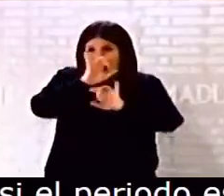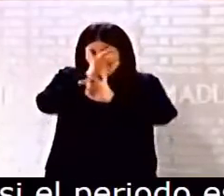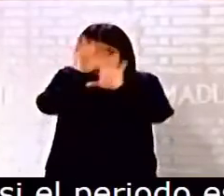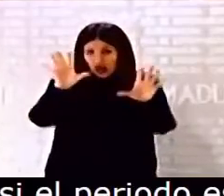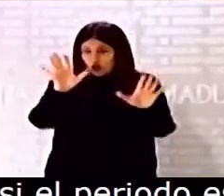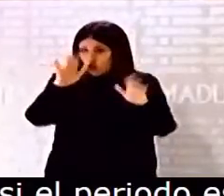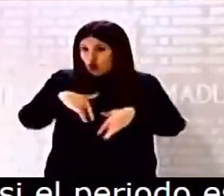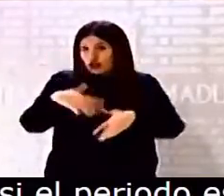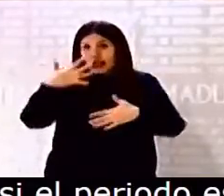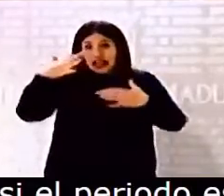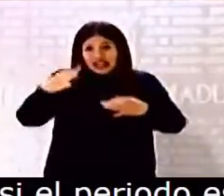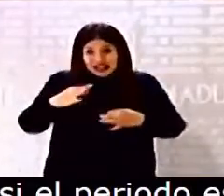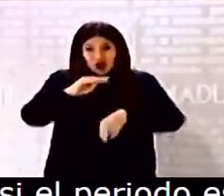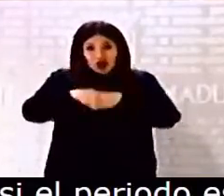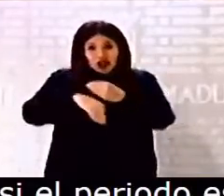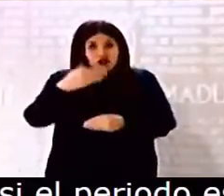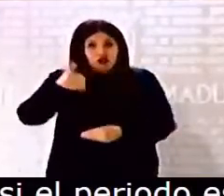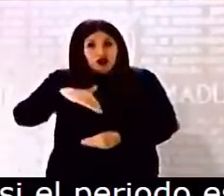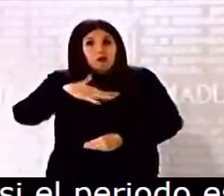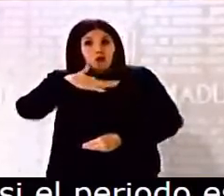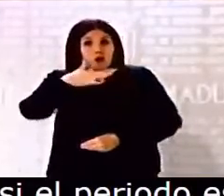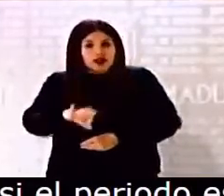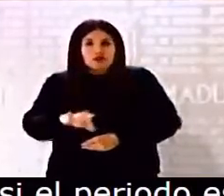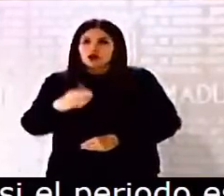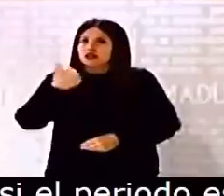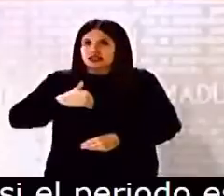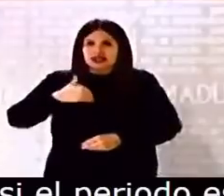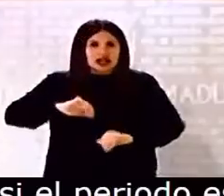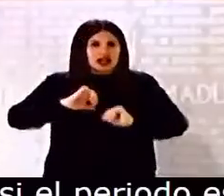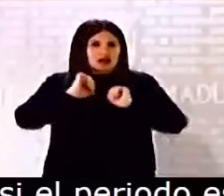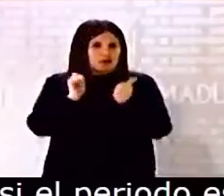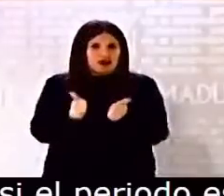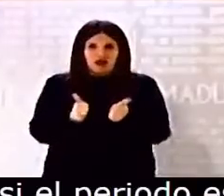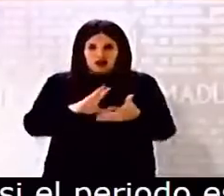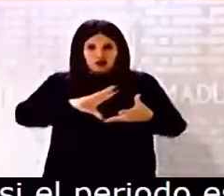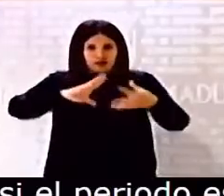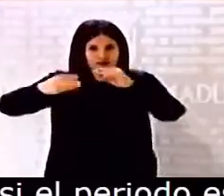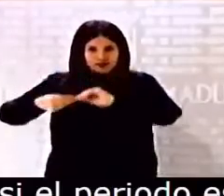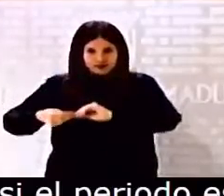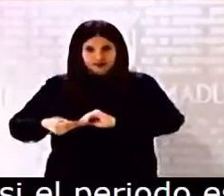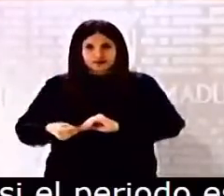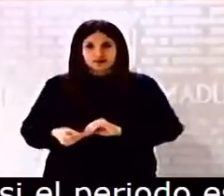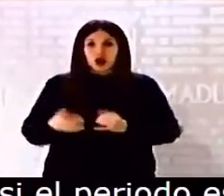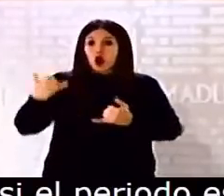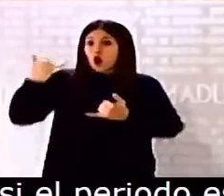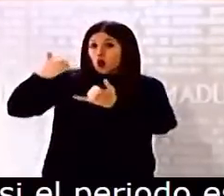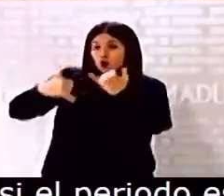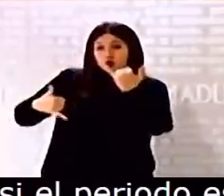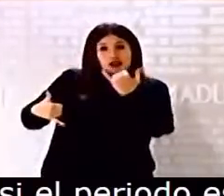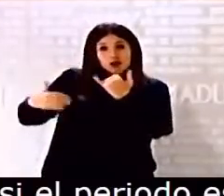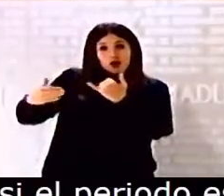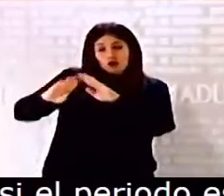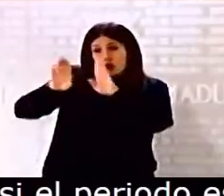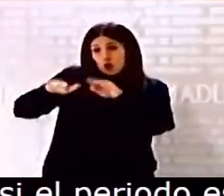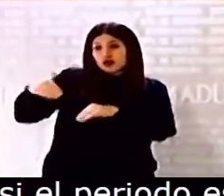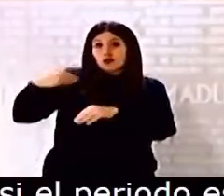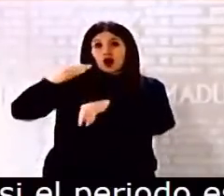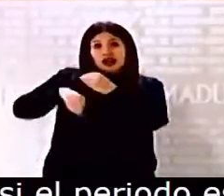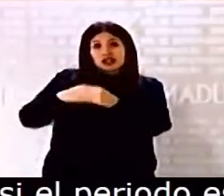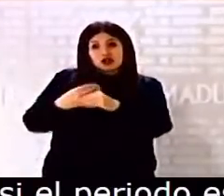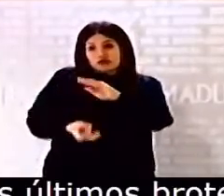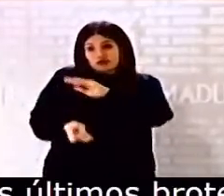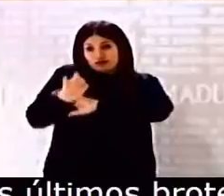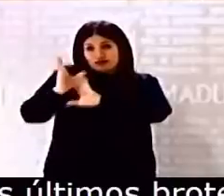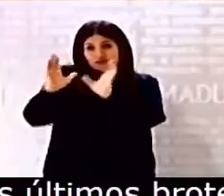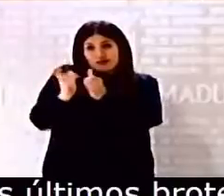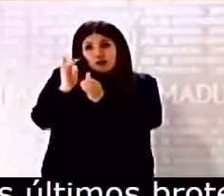ya, pero ya se están, los últimos brotes que hemos declarado ya se están estudiando